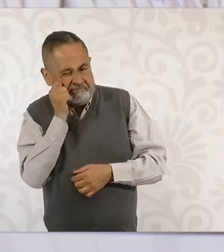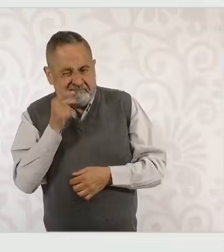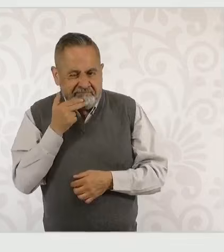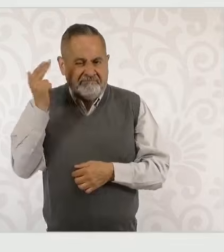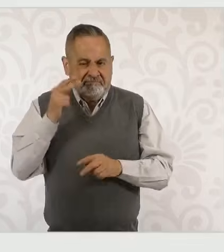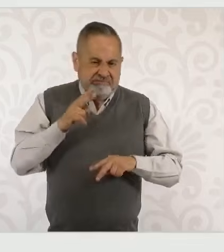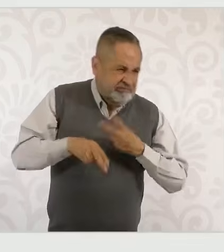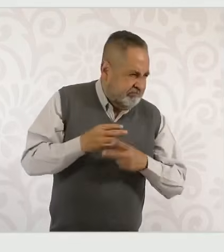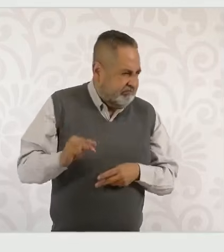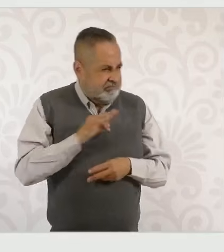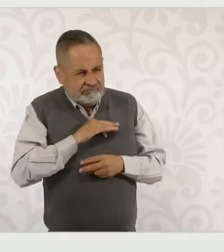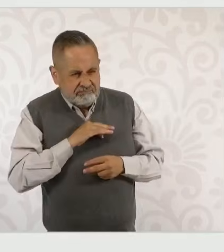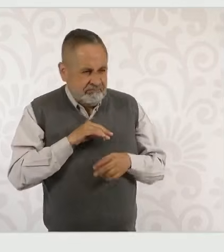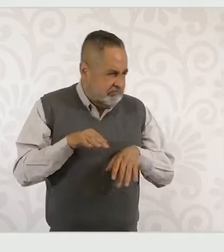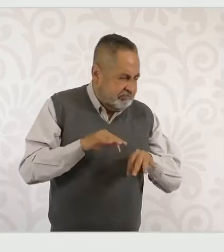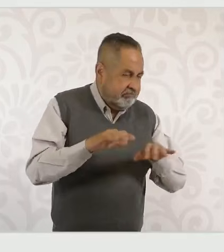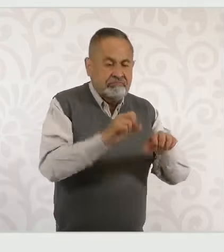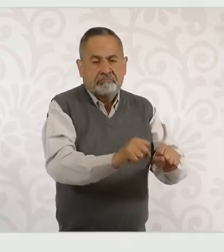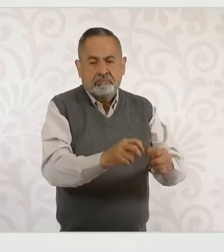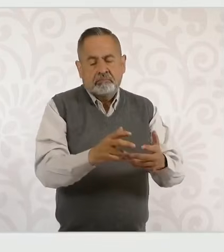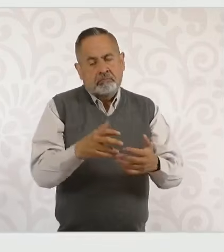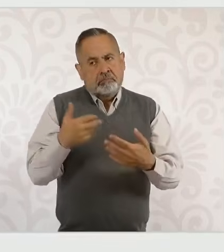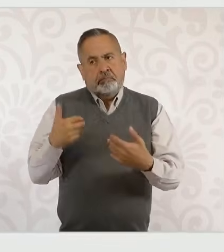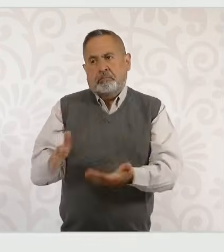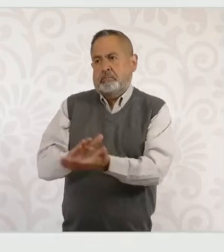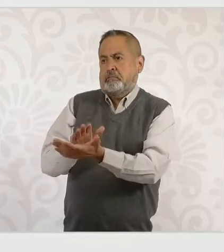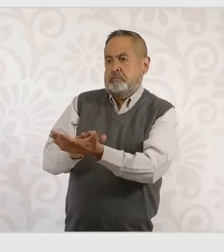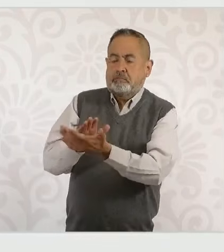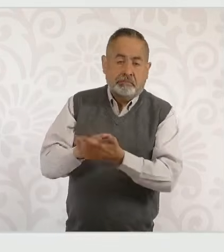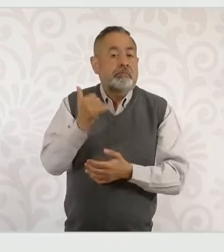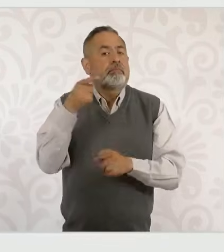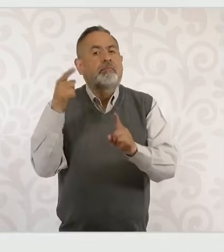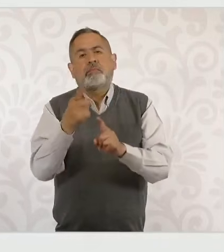Entonces, y lo que buscamos siempre es la paz.